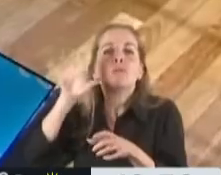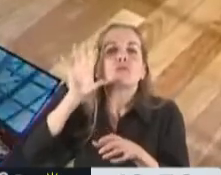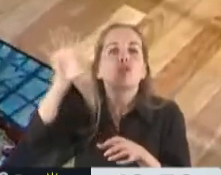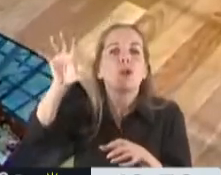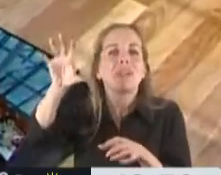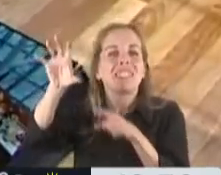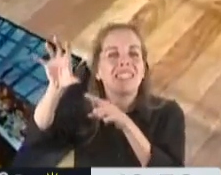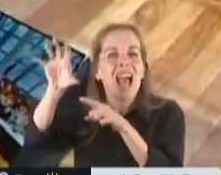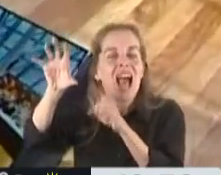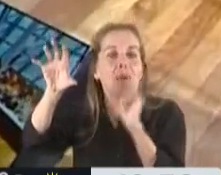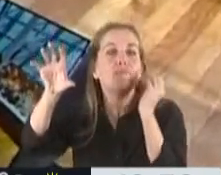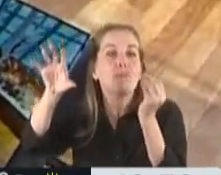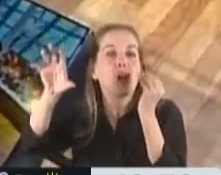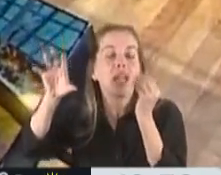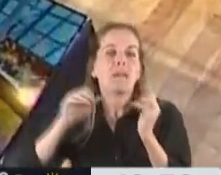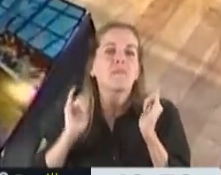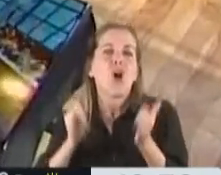vivido, en su infancia.